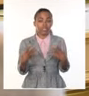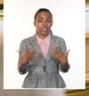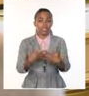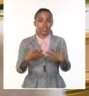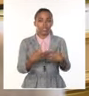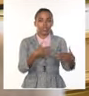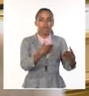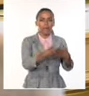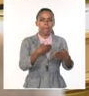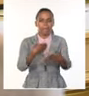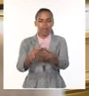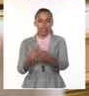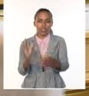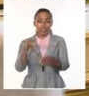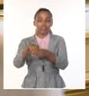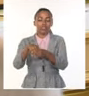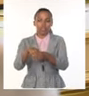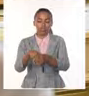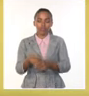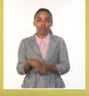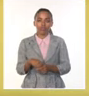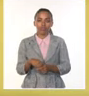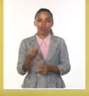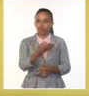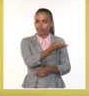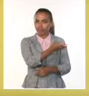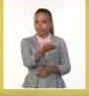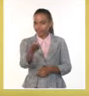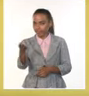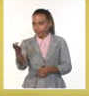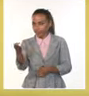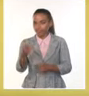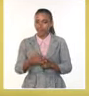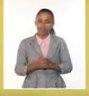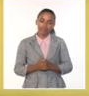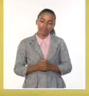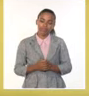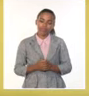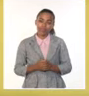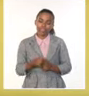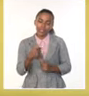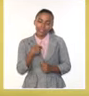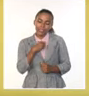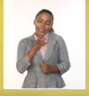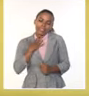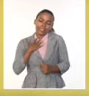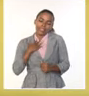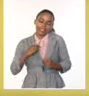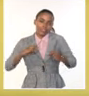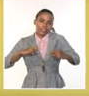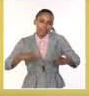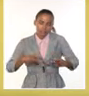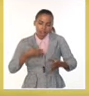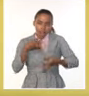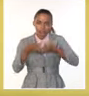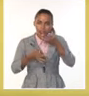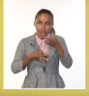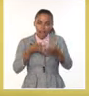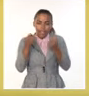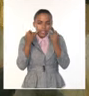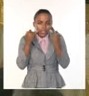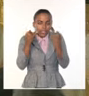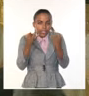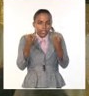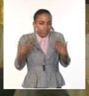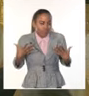interempresariales. Estimados participantes en esta cumbre, deseo reafirmar una vez más el interés y el compromiso de